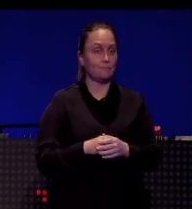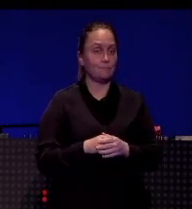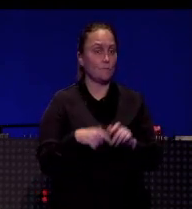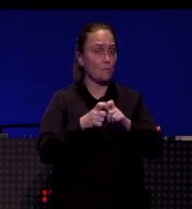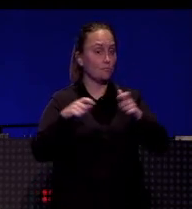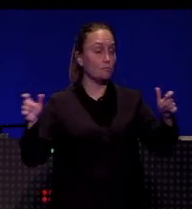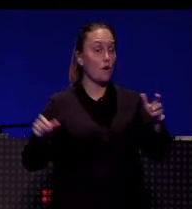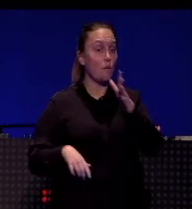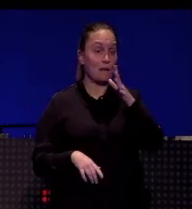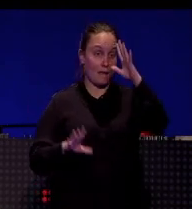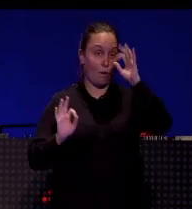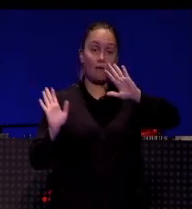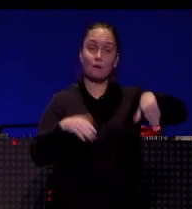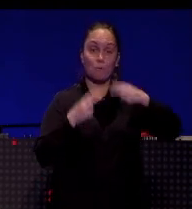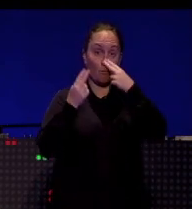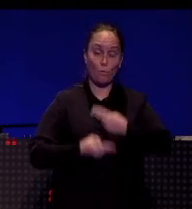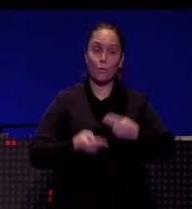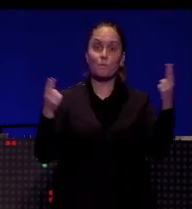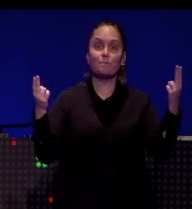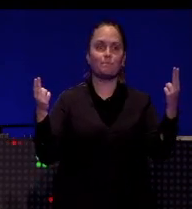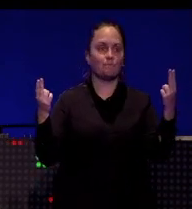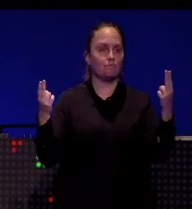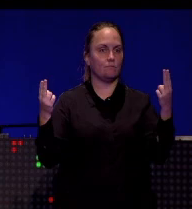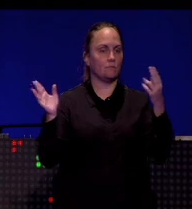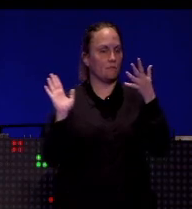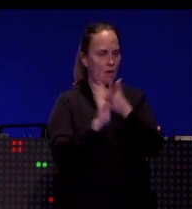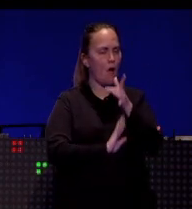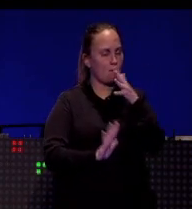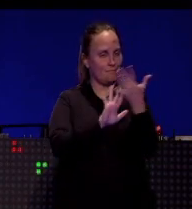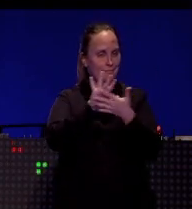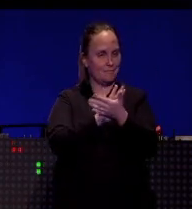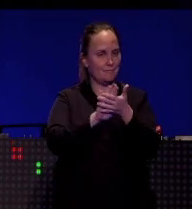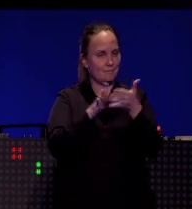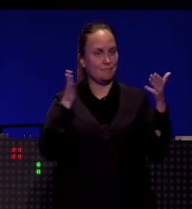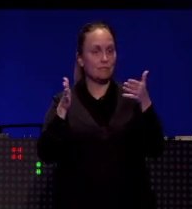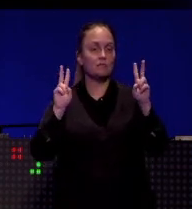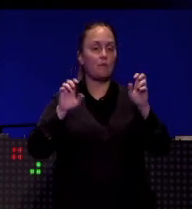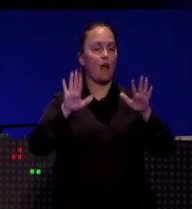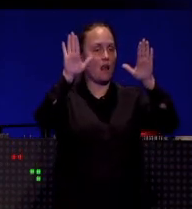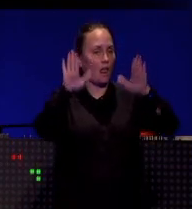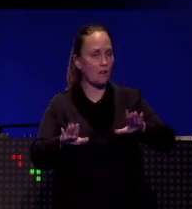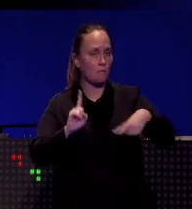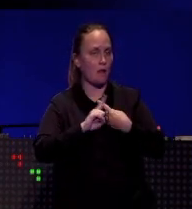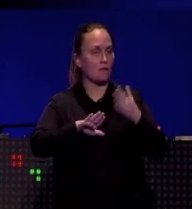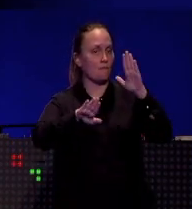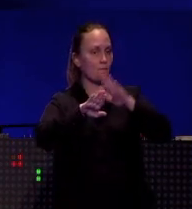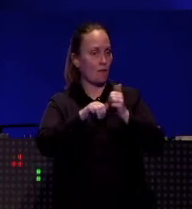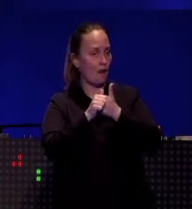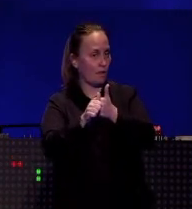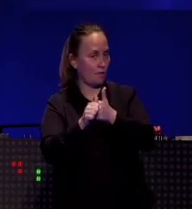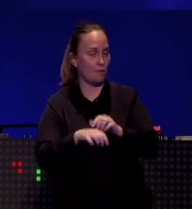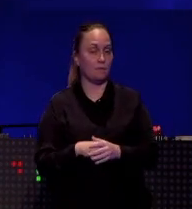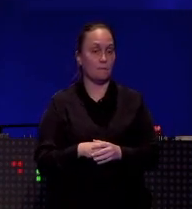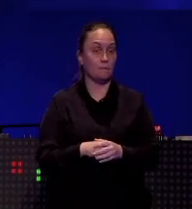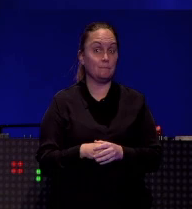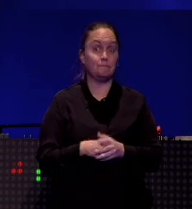final el público que es a lo que vamos a ir ahora a la lealtad y fidelidad con los seguidores el público quiere